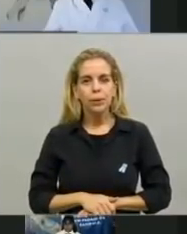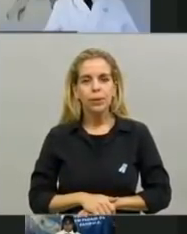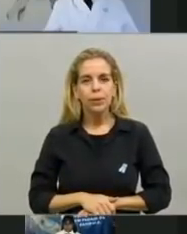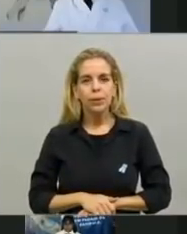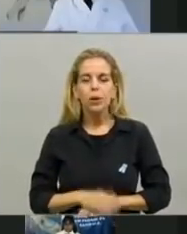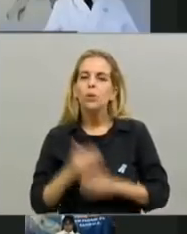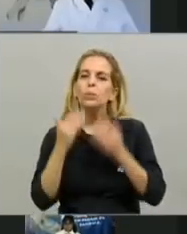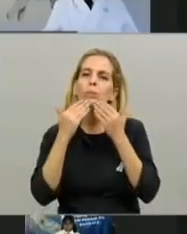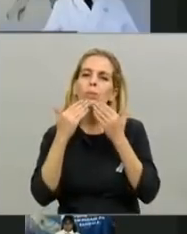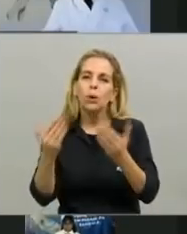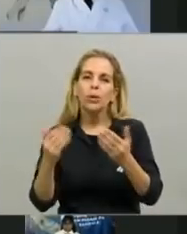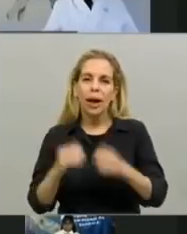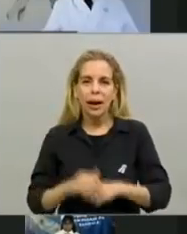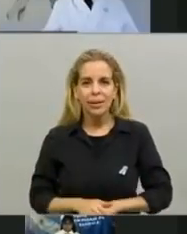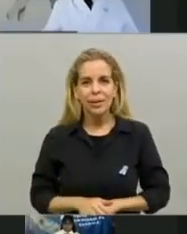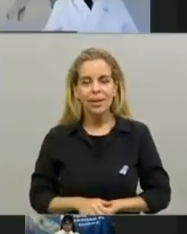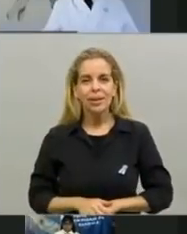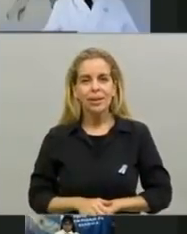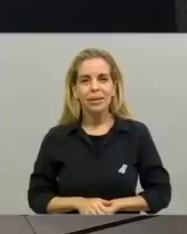Muchas gracias.